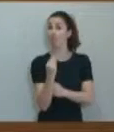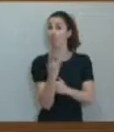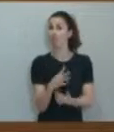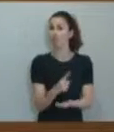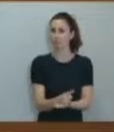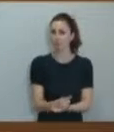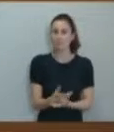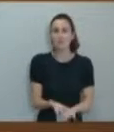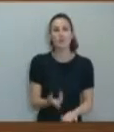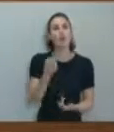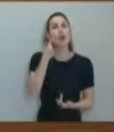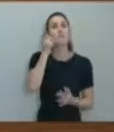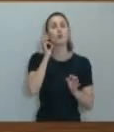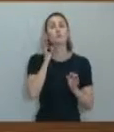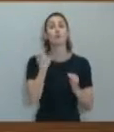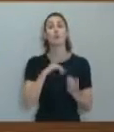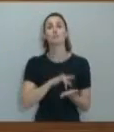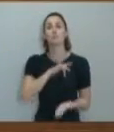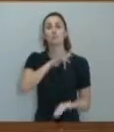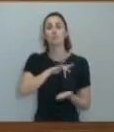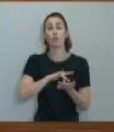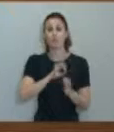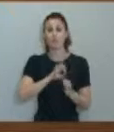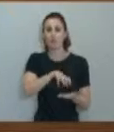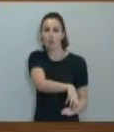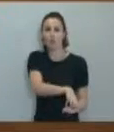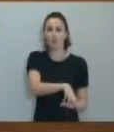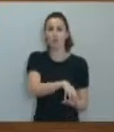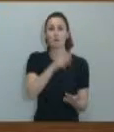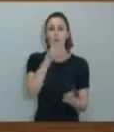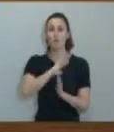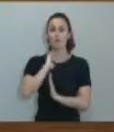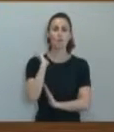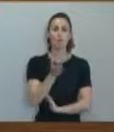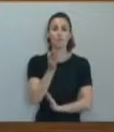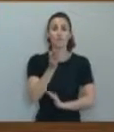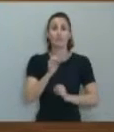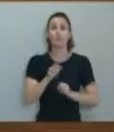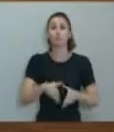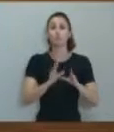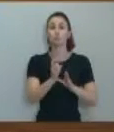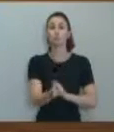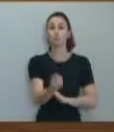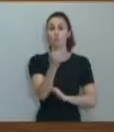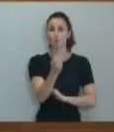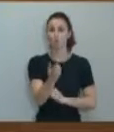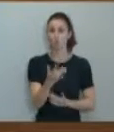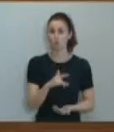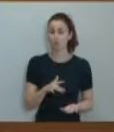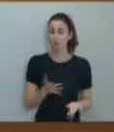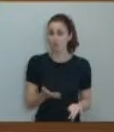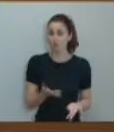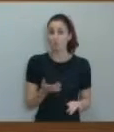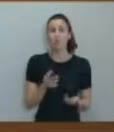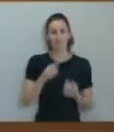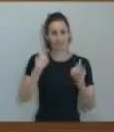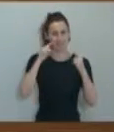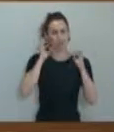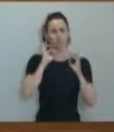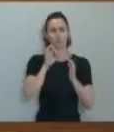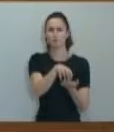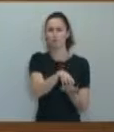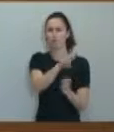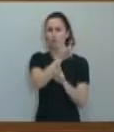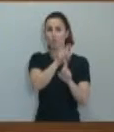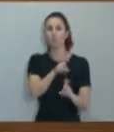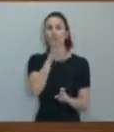mire, de momento hay una cosa que está muy entredicho y usted dijo que no iba a afectar para nada al puerto del Musel. Pero hay una cosa que ya está en entredicho. Están